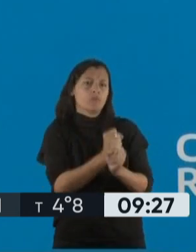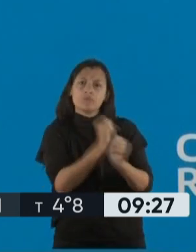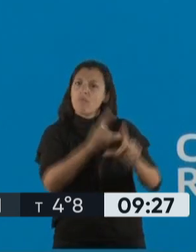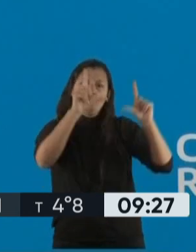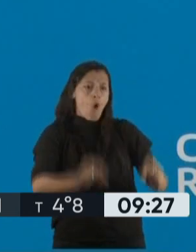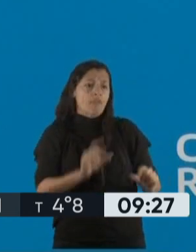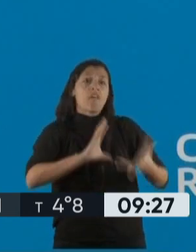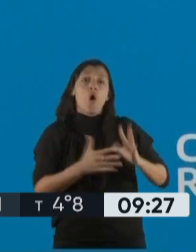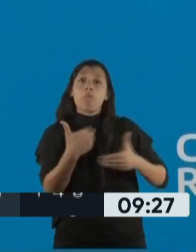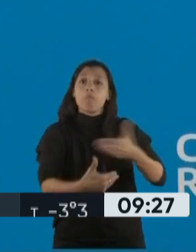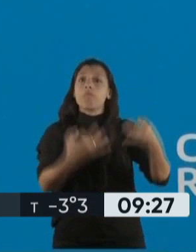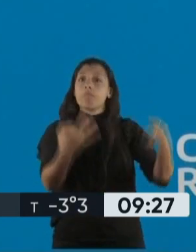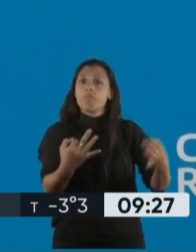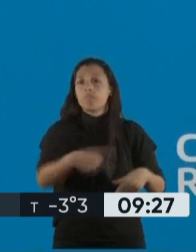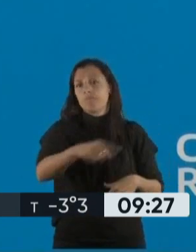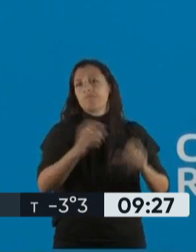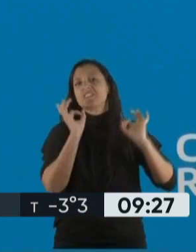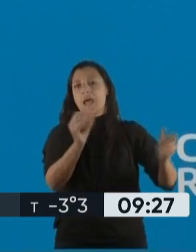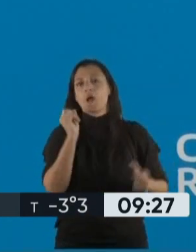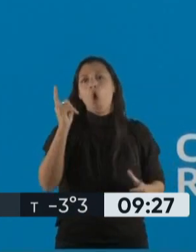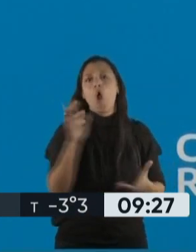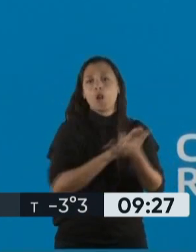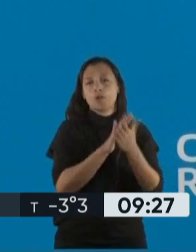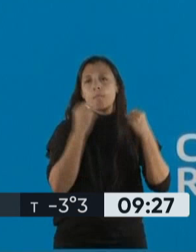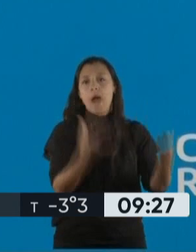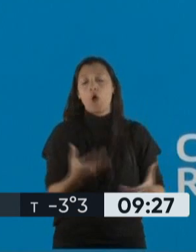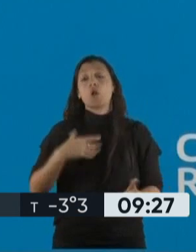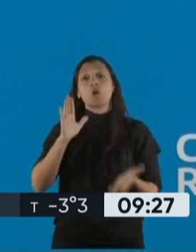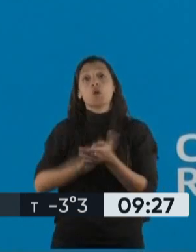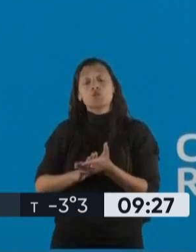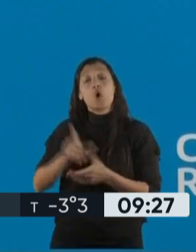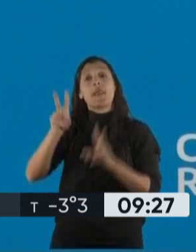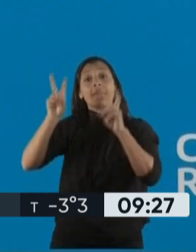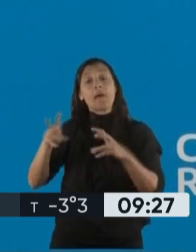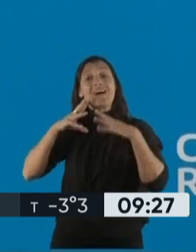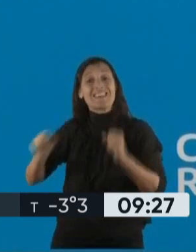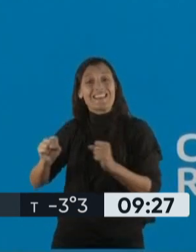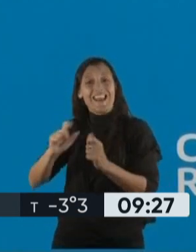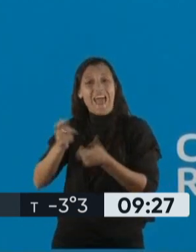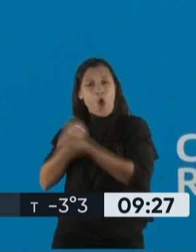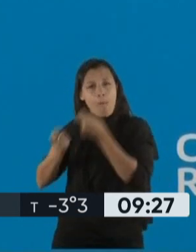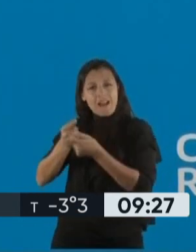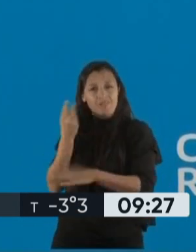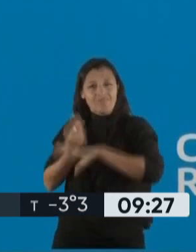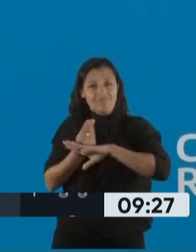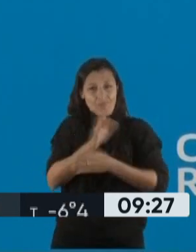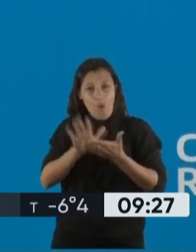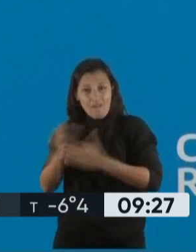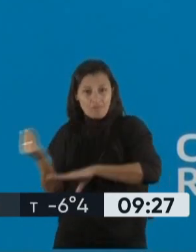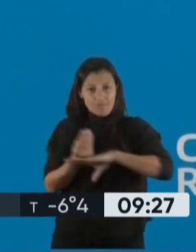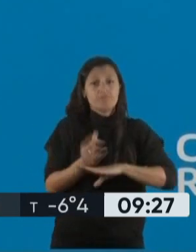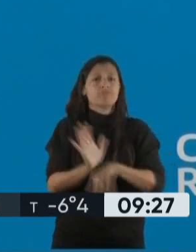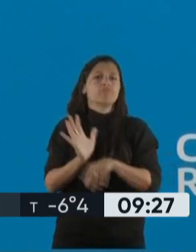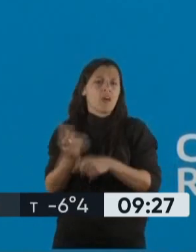adelante de la mejor manera posible. Con respecto al cambio en la Secretaría de Comercio, el cambio en realidad era, el cambio si quiere de